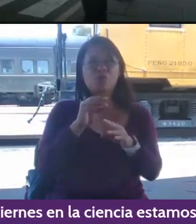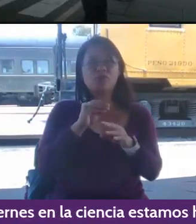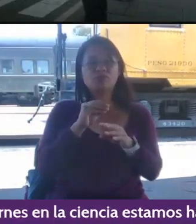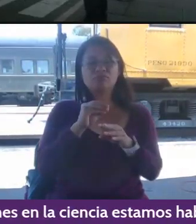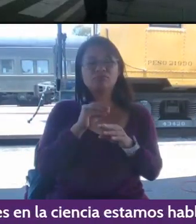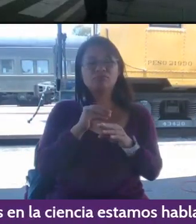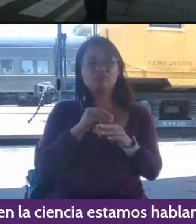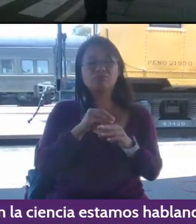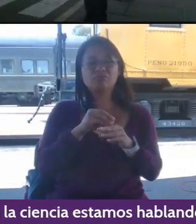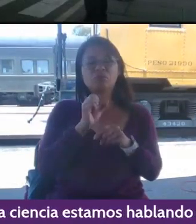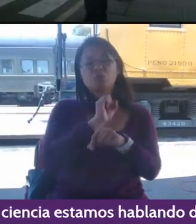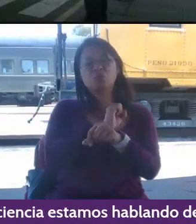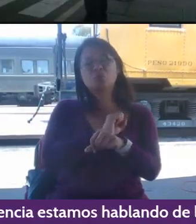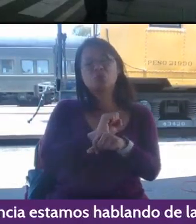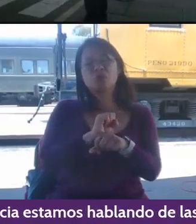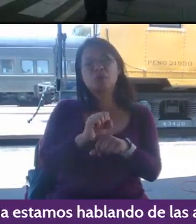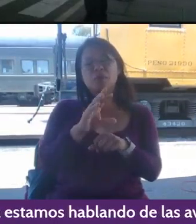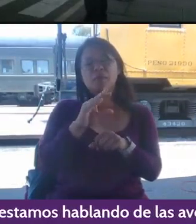Ese es más bonito, ¿no?